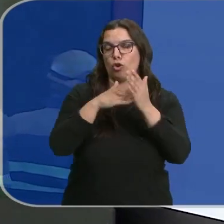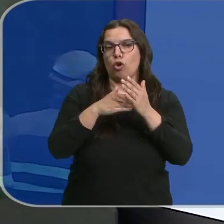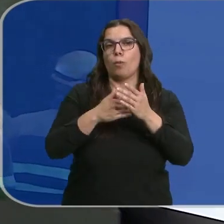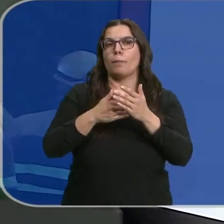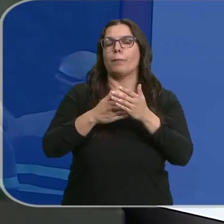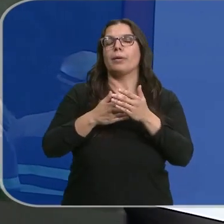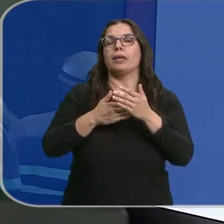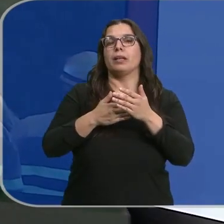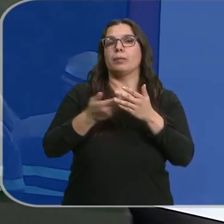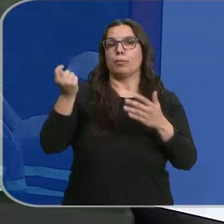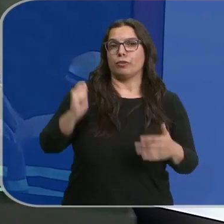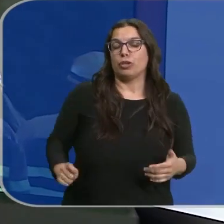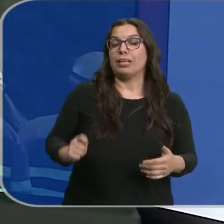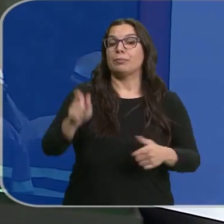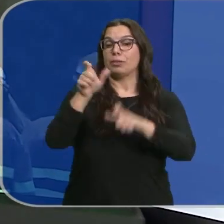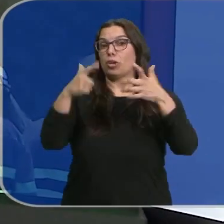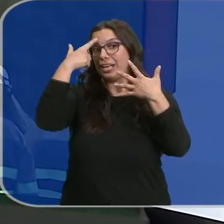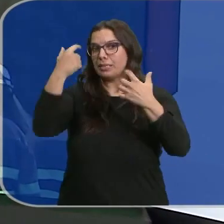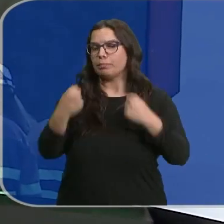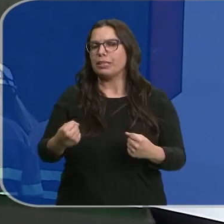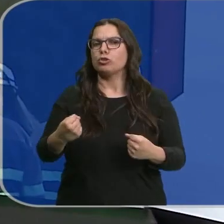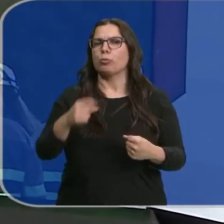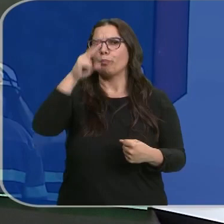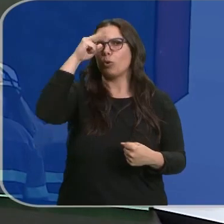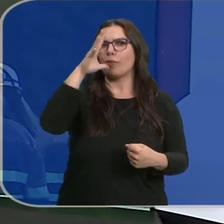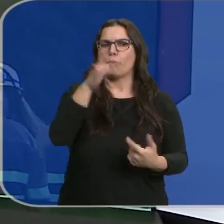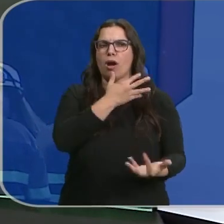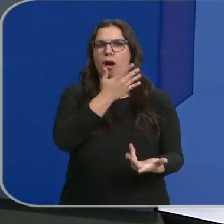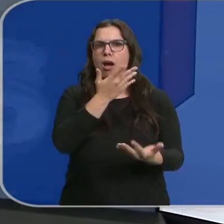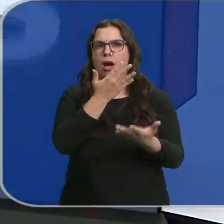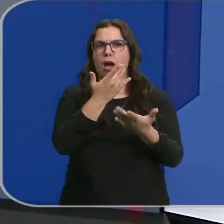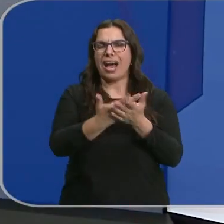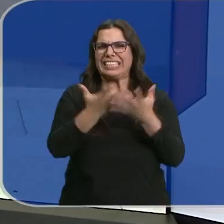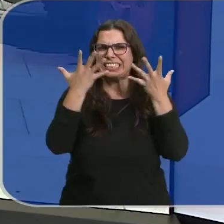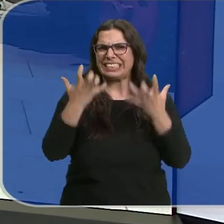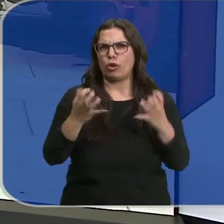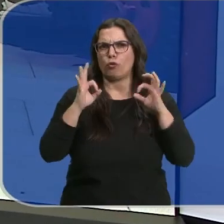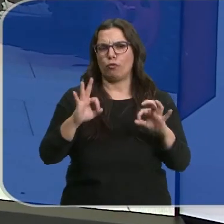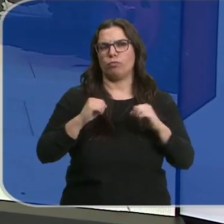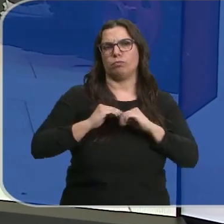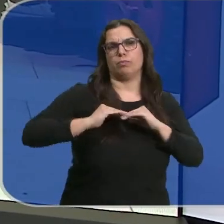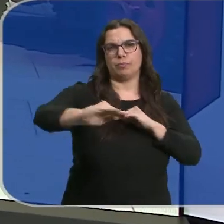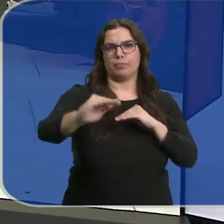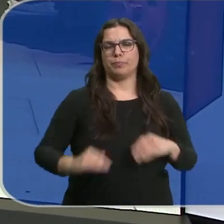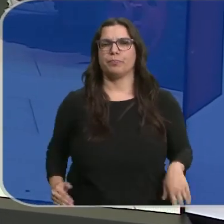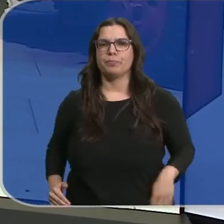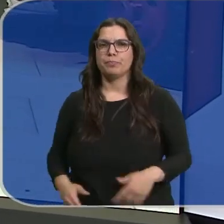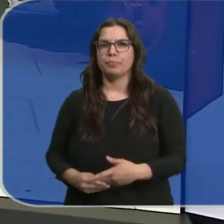efectivos. A los expertos les preocupa la sequedad del terreno acumulada en los primeros meses. Natalia, volvemos contigo.